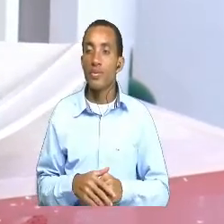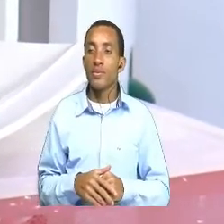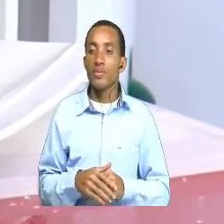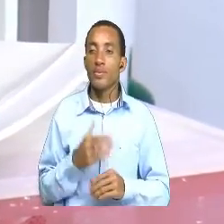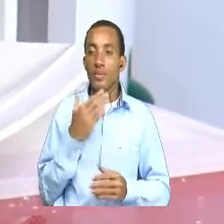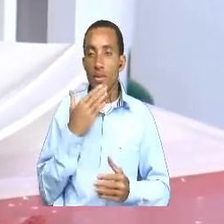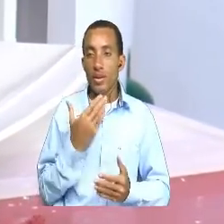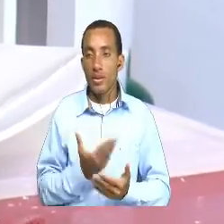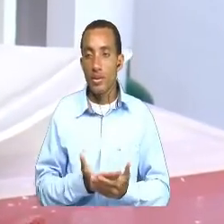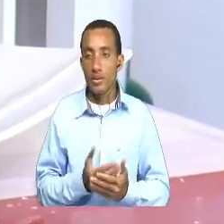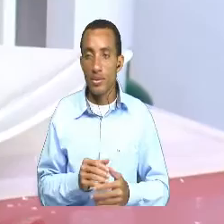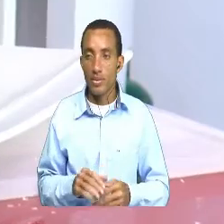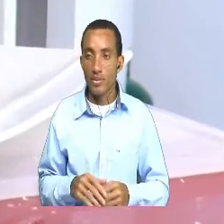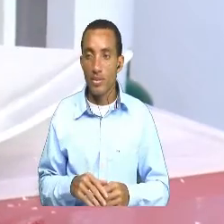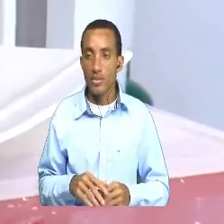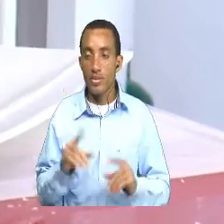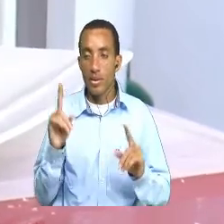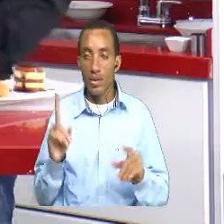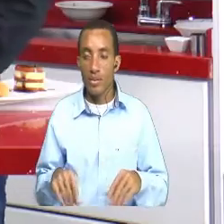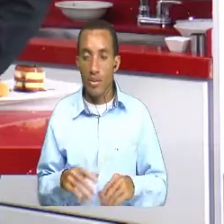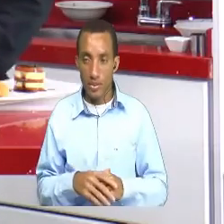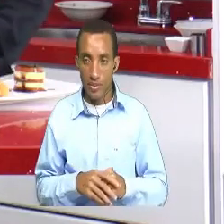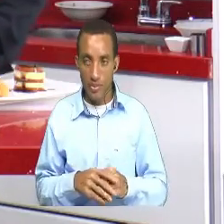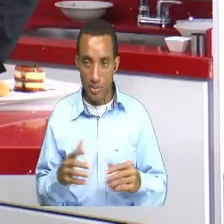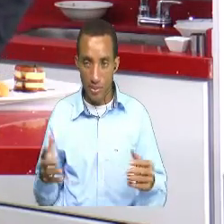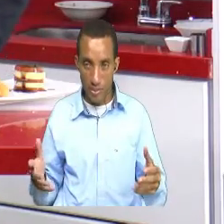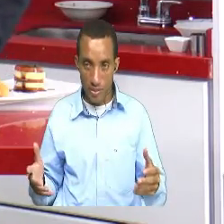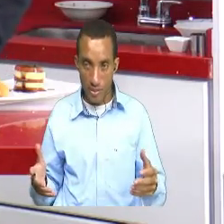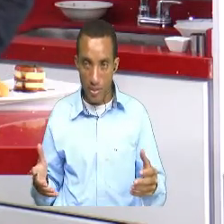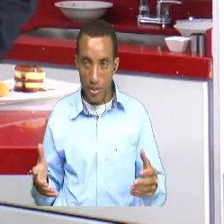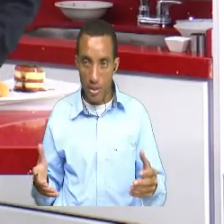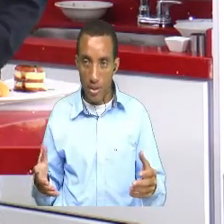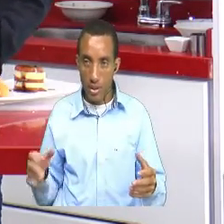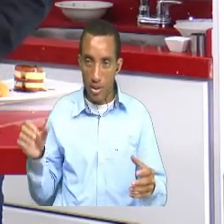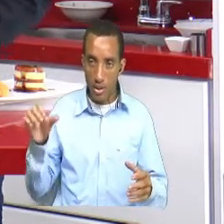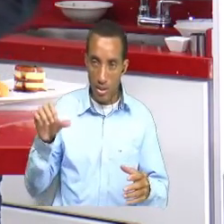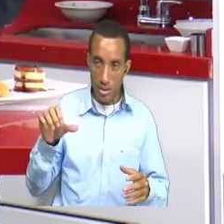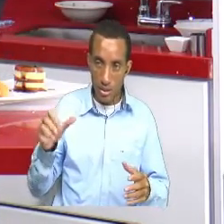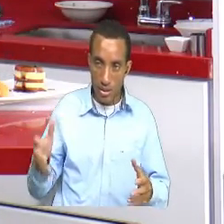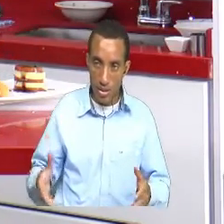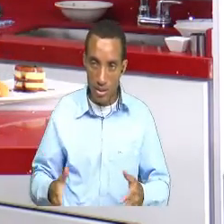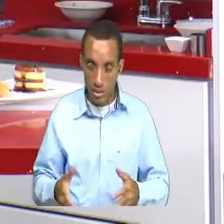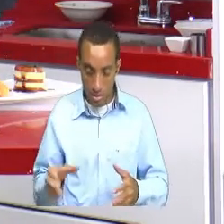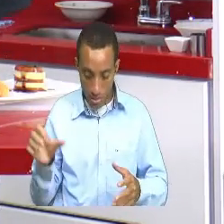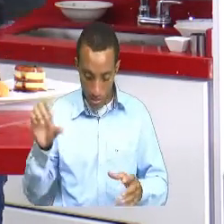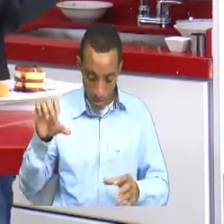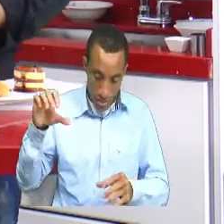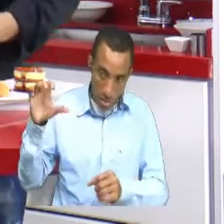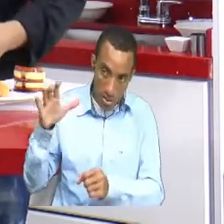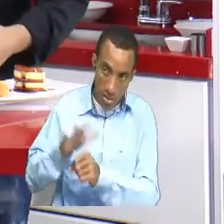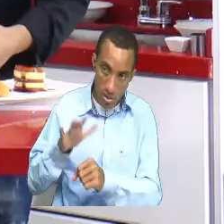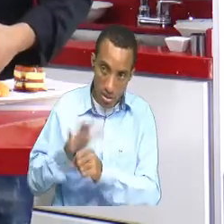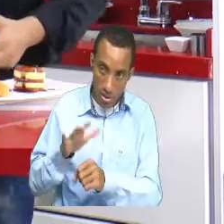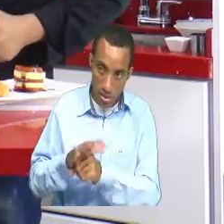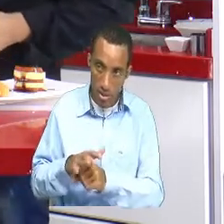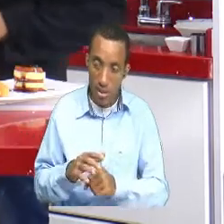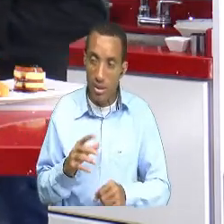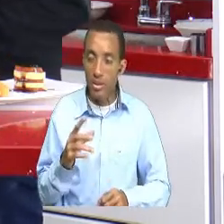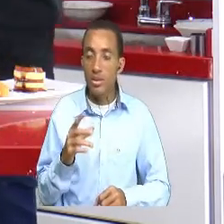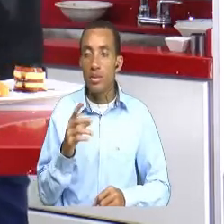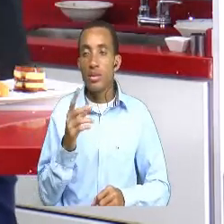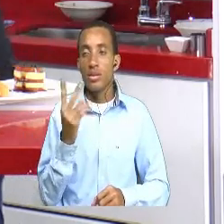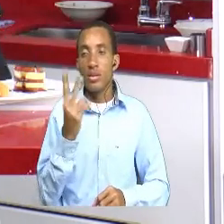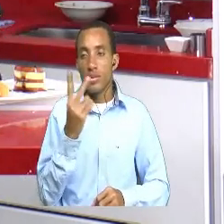aquí voy a utilizar nuestra salsa peso me dan permites si está por aquí en color gris de color verde